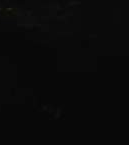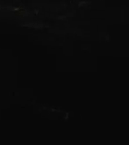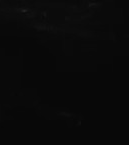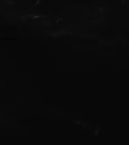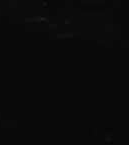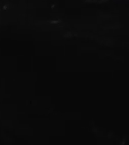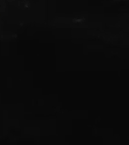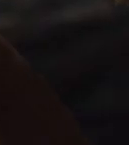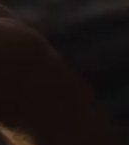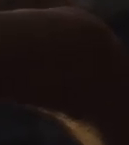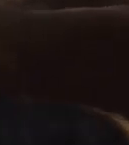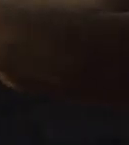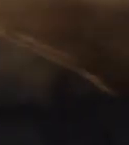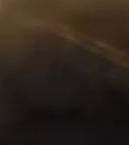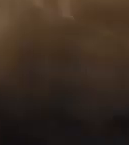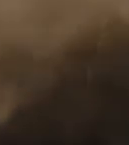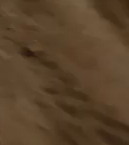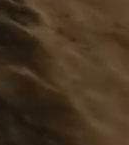isleño